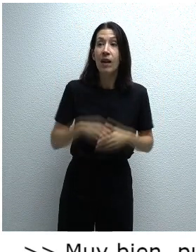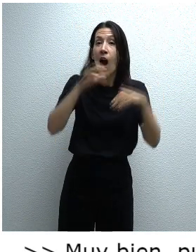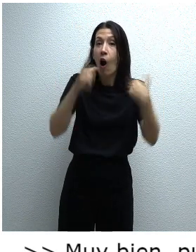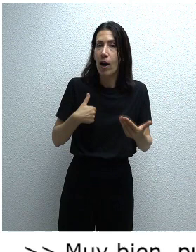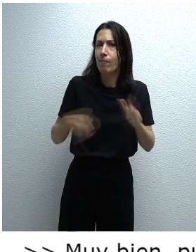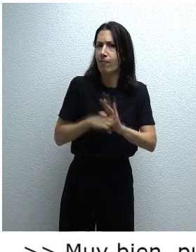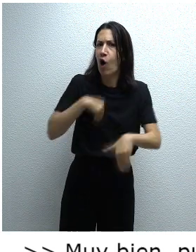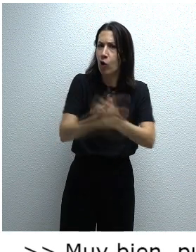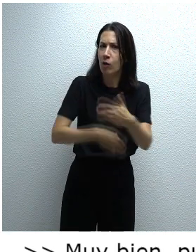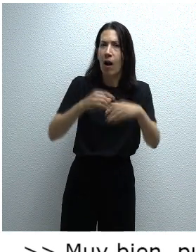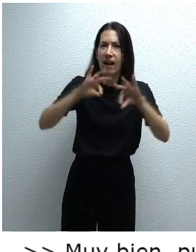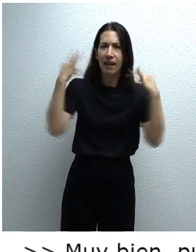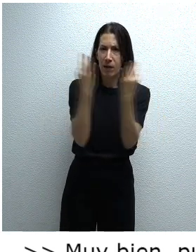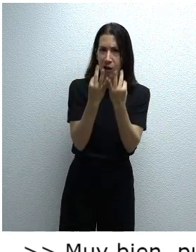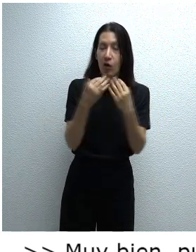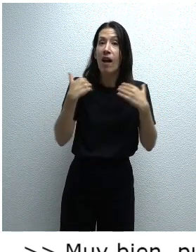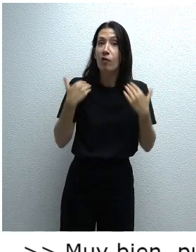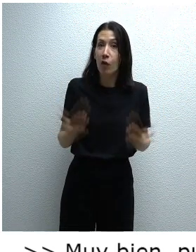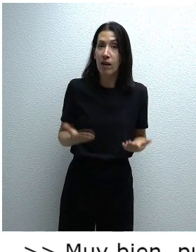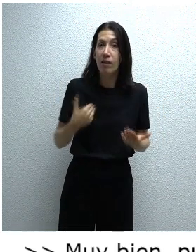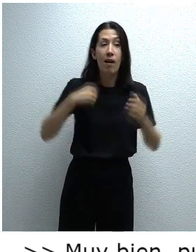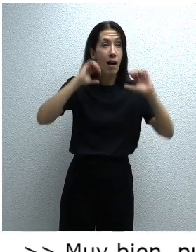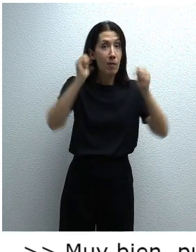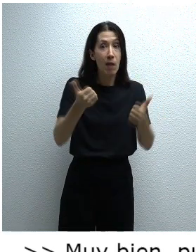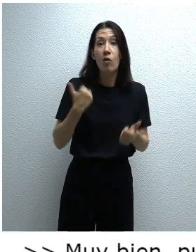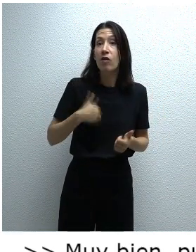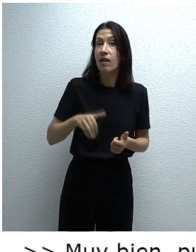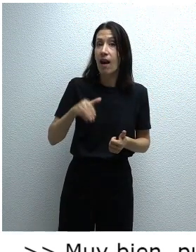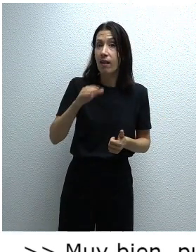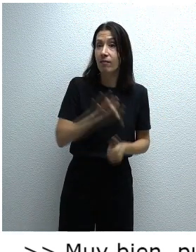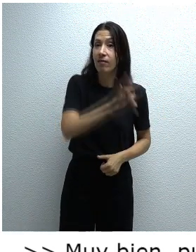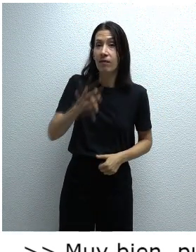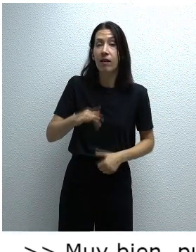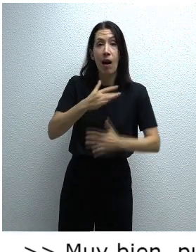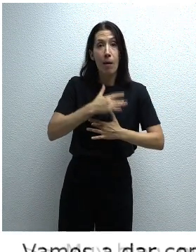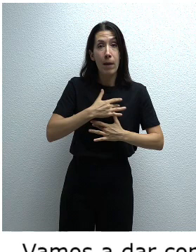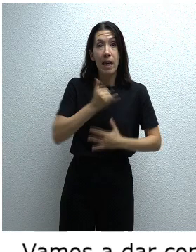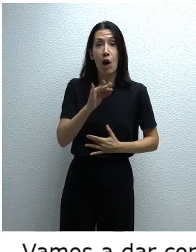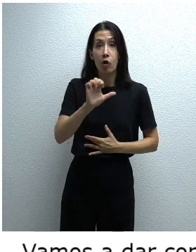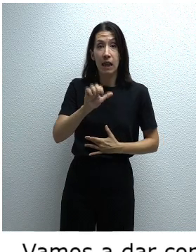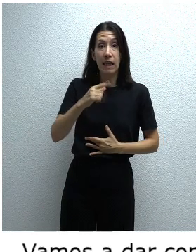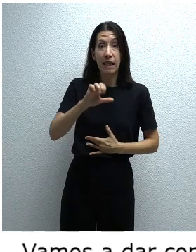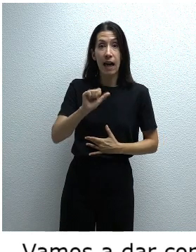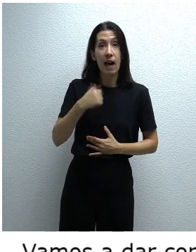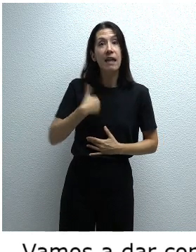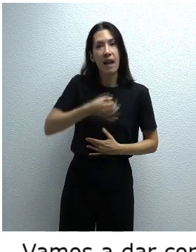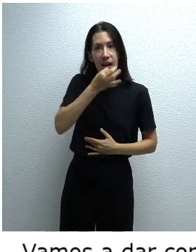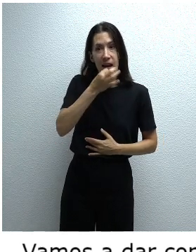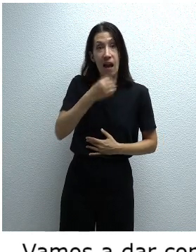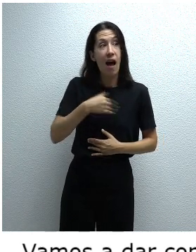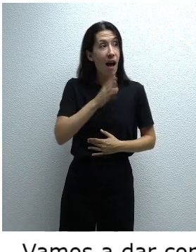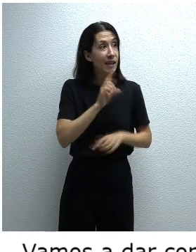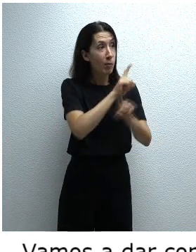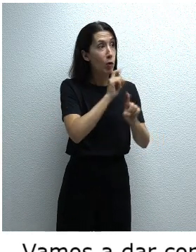continuidad al seminario y entonces vamos a empezar, como ya María José Segarra intervino y no ha contestado las primeras preguntas que yo tenía